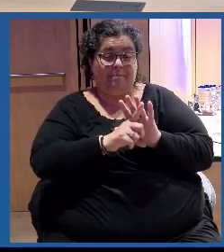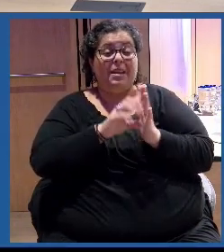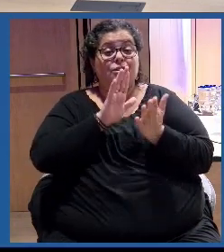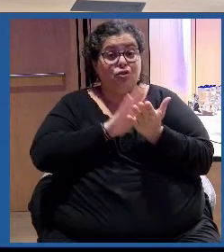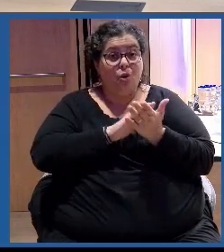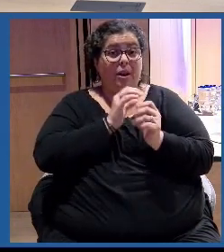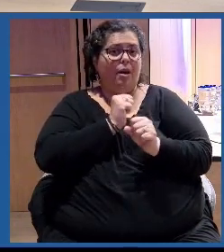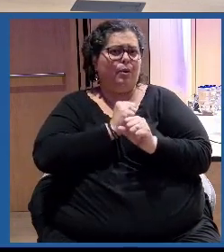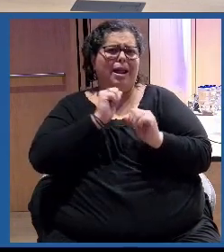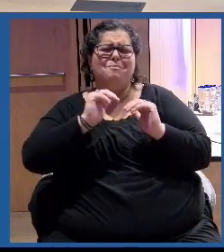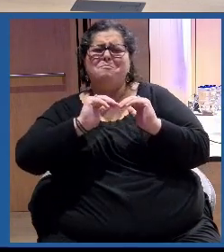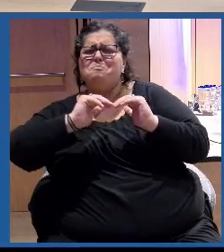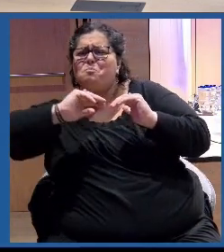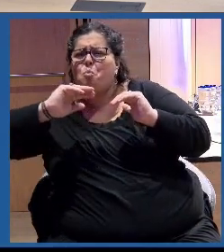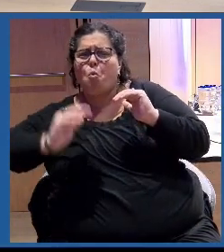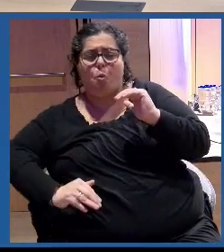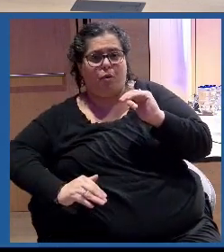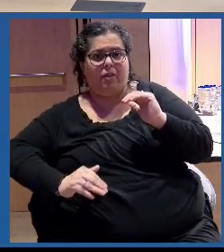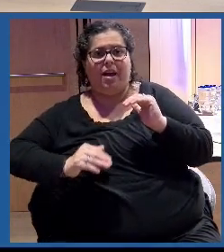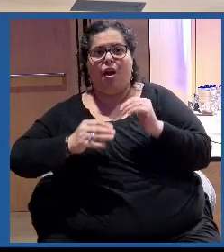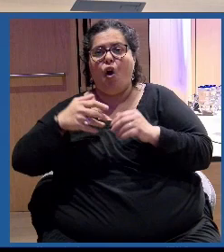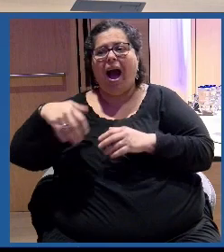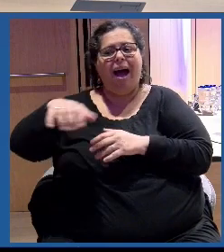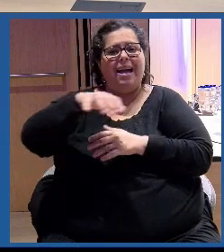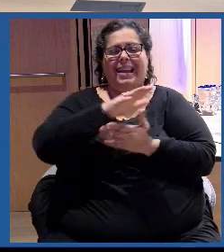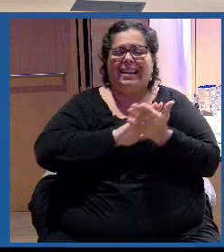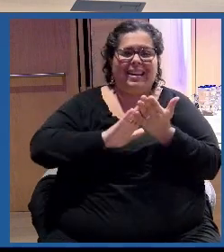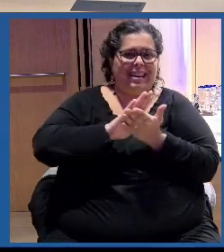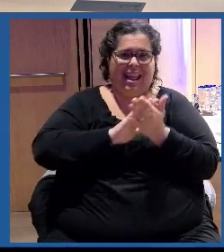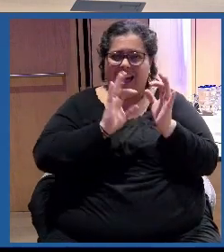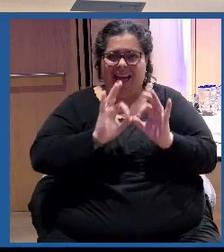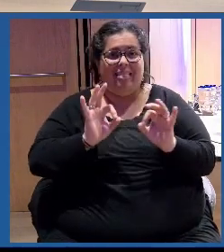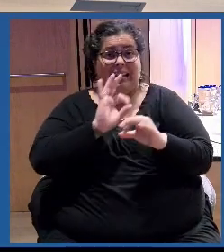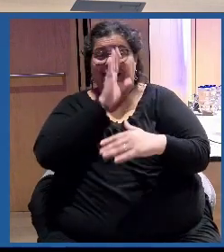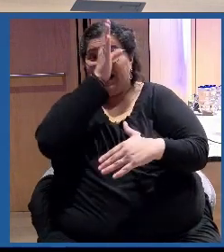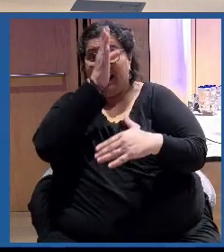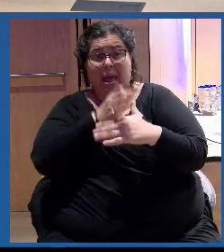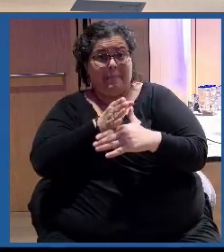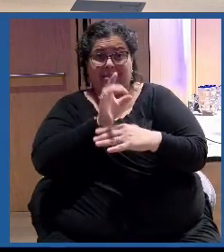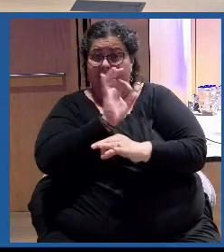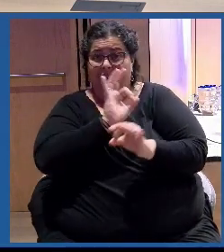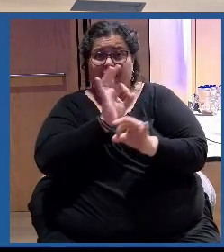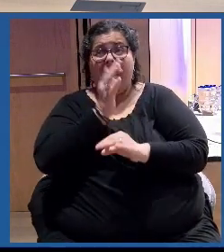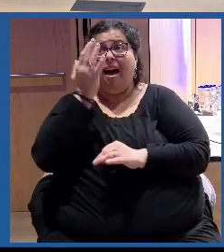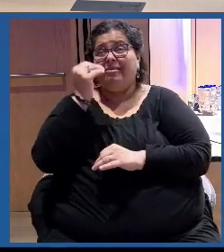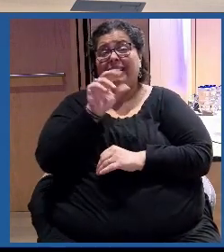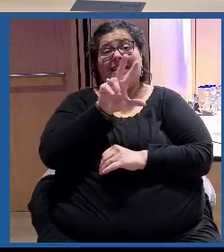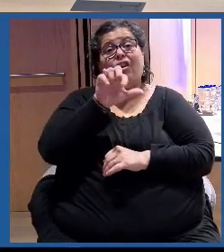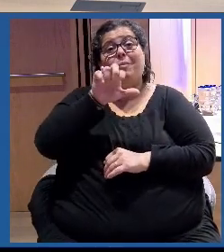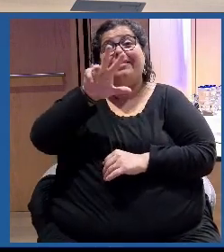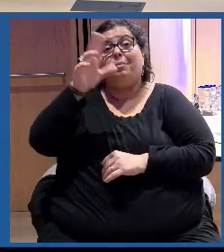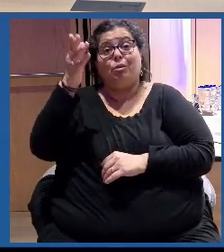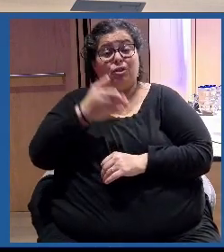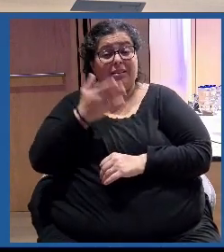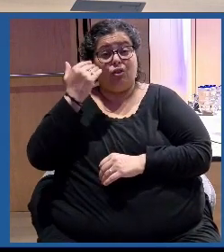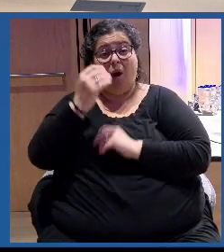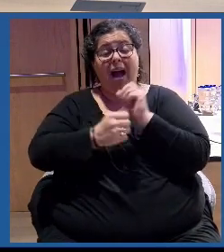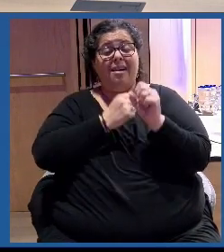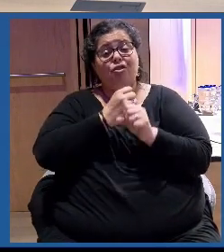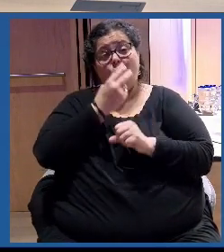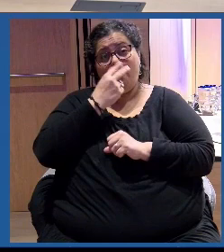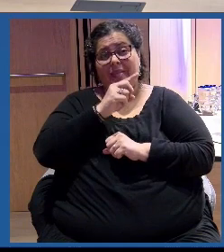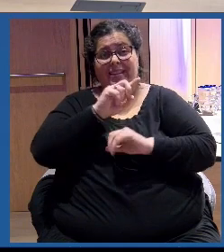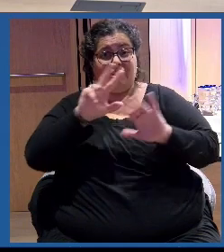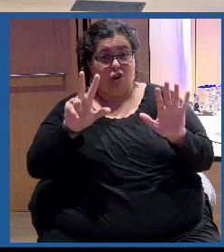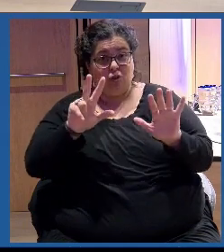muy por debajo, ningún año se alcanzó ni siquiera la mitad, que fue el 3,3% en el 2018. Y luego